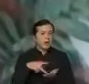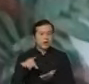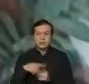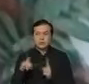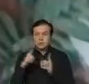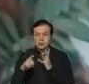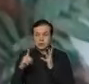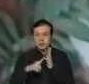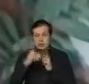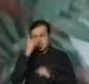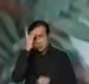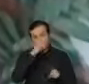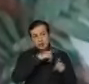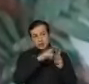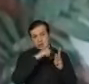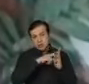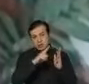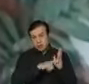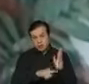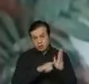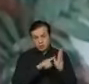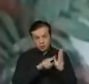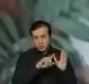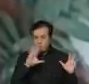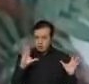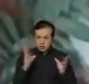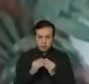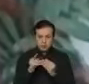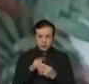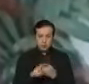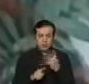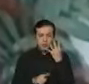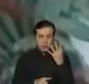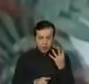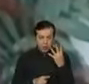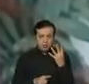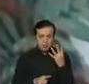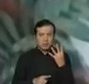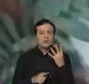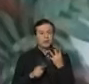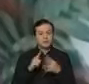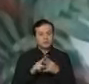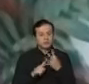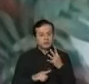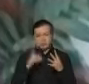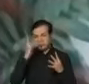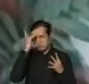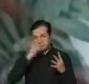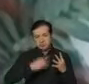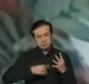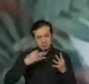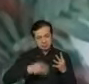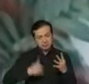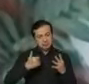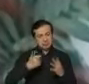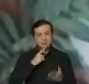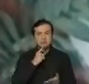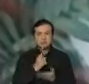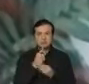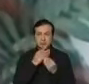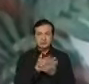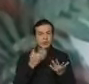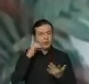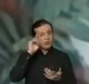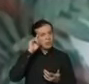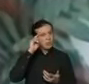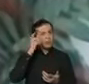con dueños de los bonos distintos. Vamos a pasar a solo 4. En todos los casos, esta decisión ha sido la decisión correcta. Y yo sí me